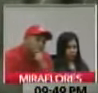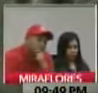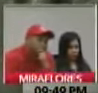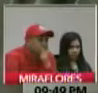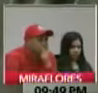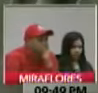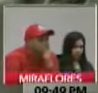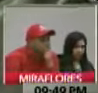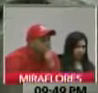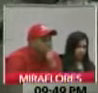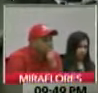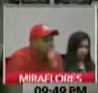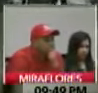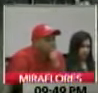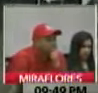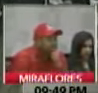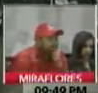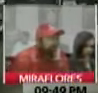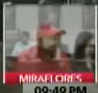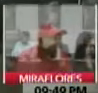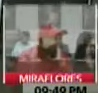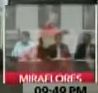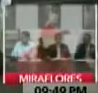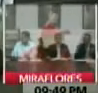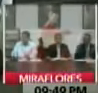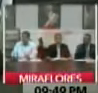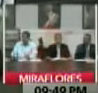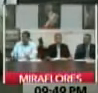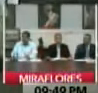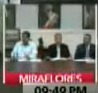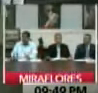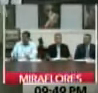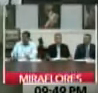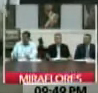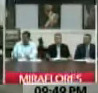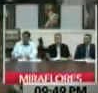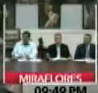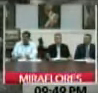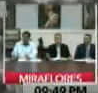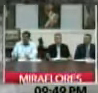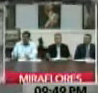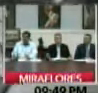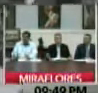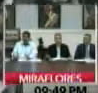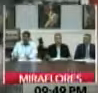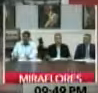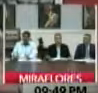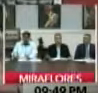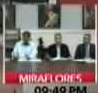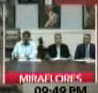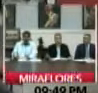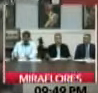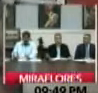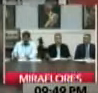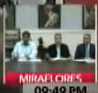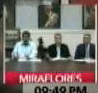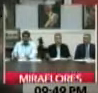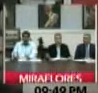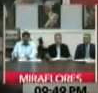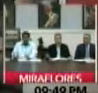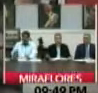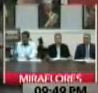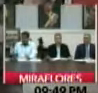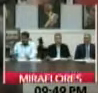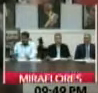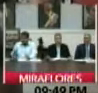Esto fue la UNEFA de San Cristóbal. ¿En qué se diferencian? Este, no tengo ninguna